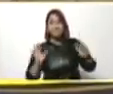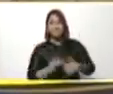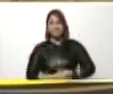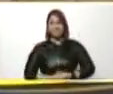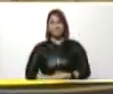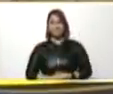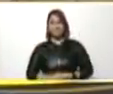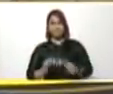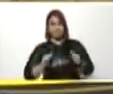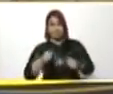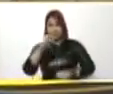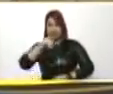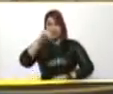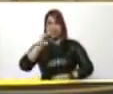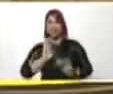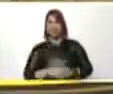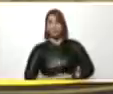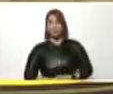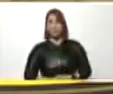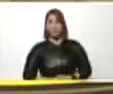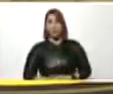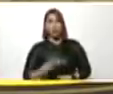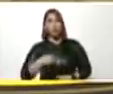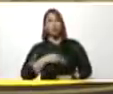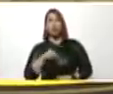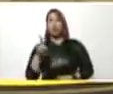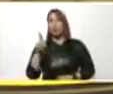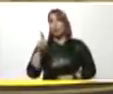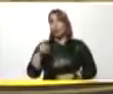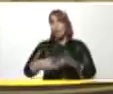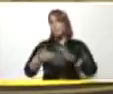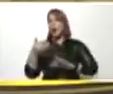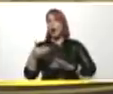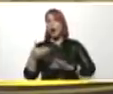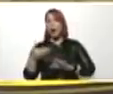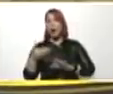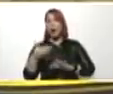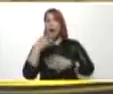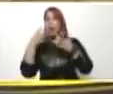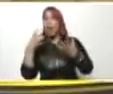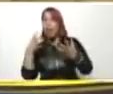Empieza por M. No salimos a lloriquear.